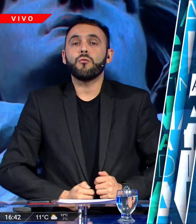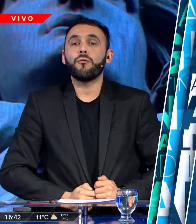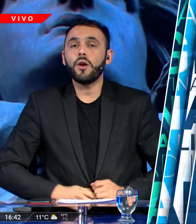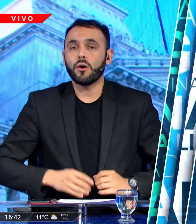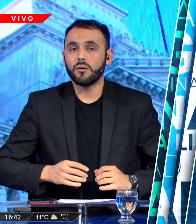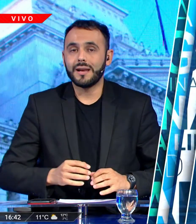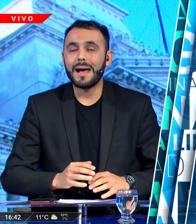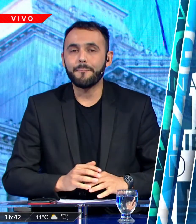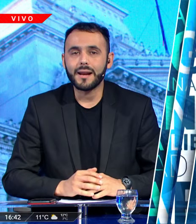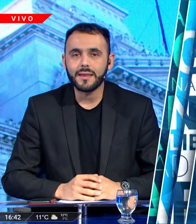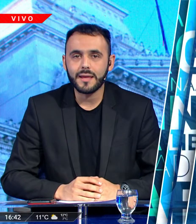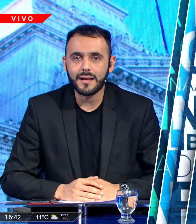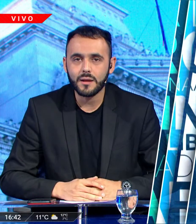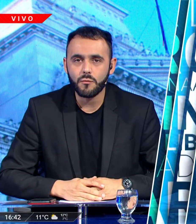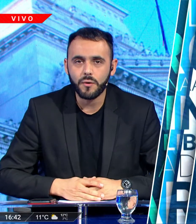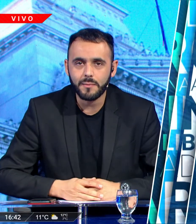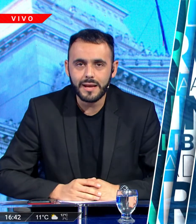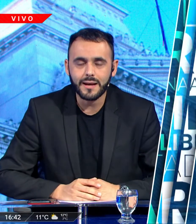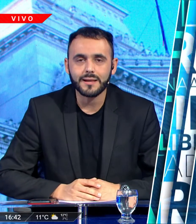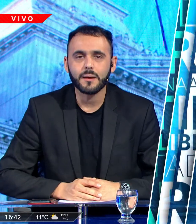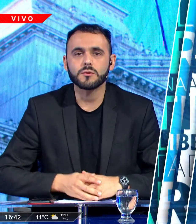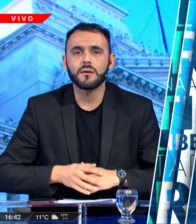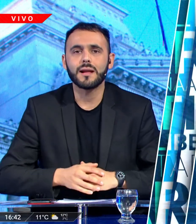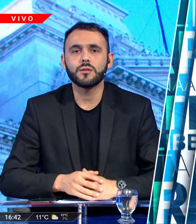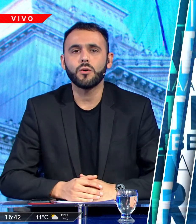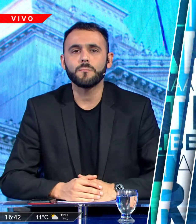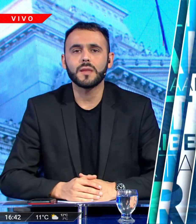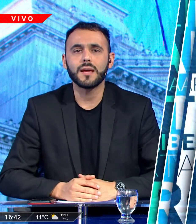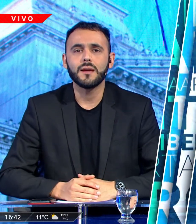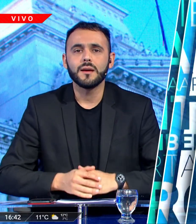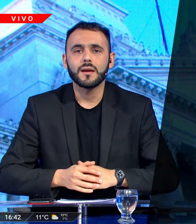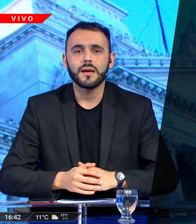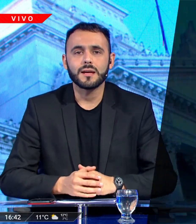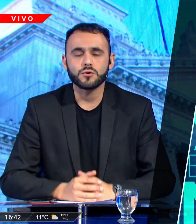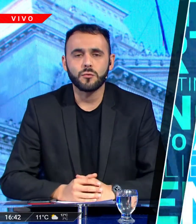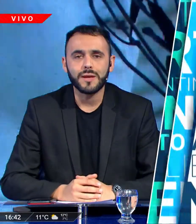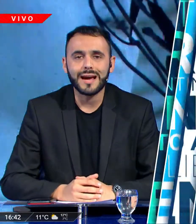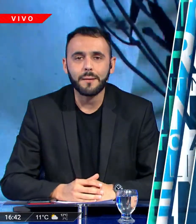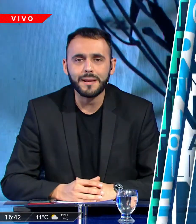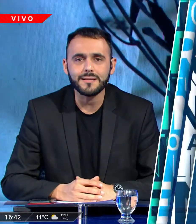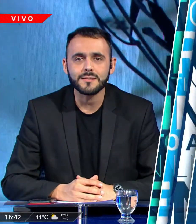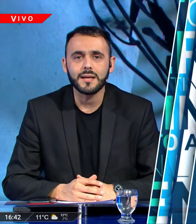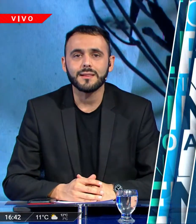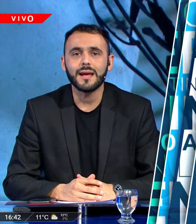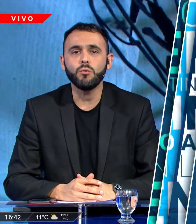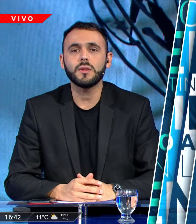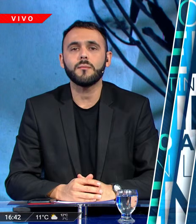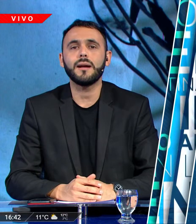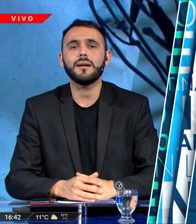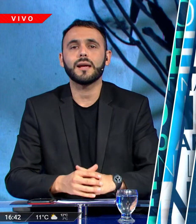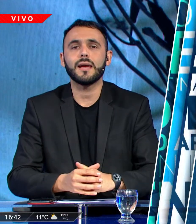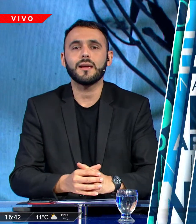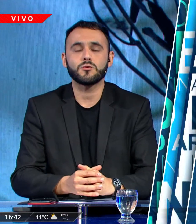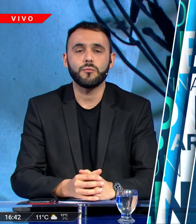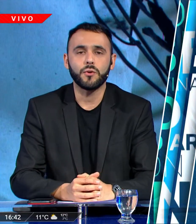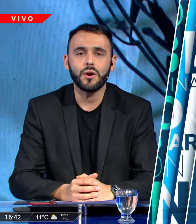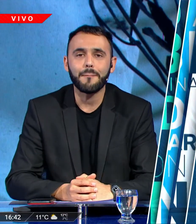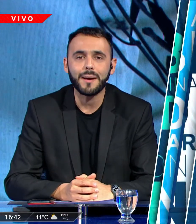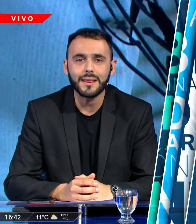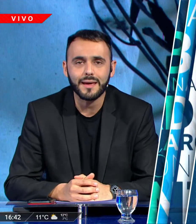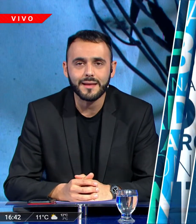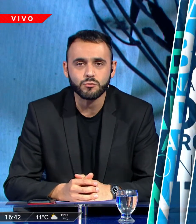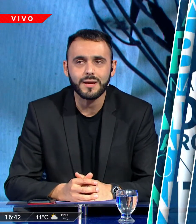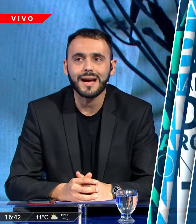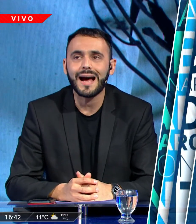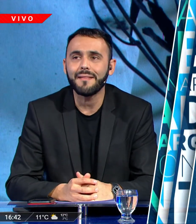que sufrió la pérdida de un familiar. Estamos hablando de Sofía Kaplinsky de Guterman, que sufrió